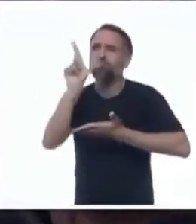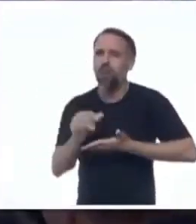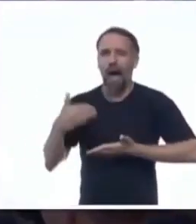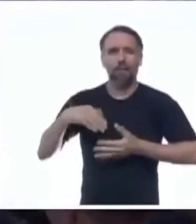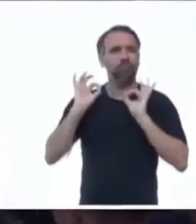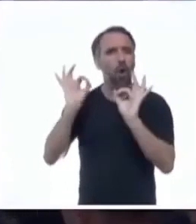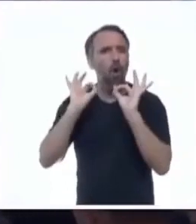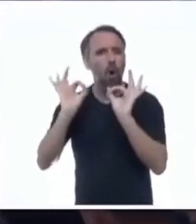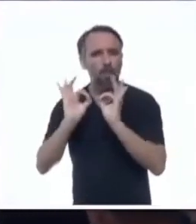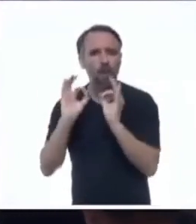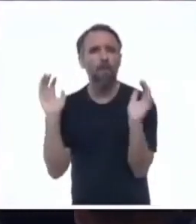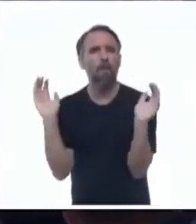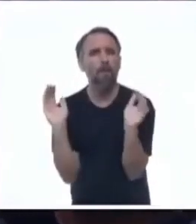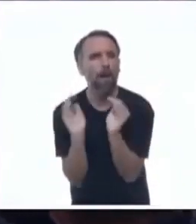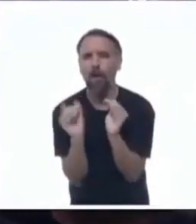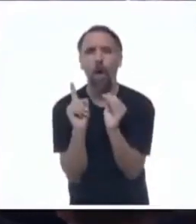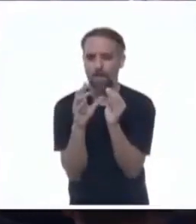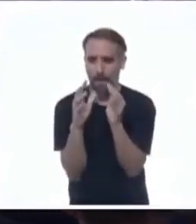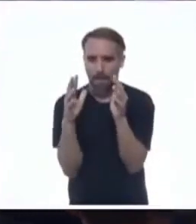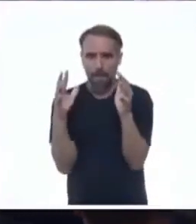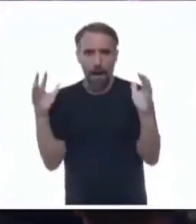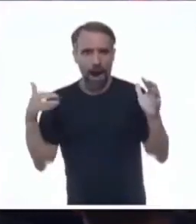menos. Que mi compromiso es